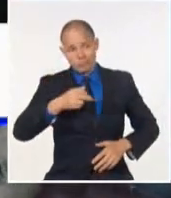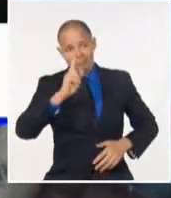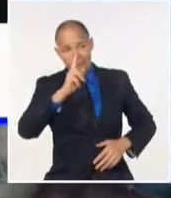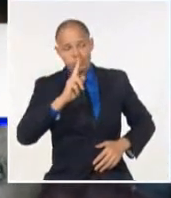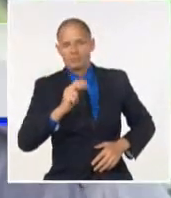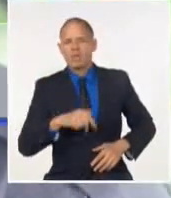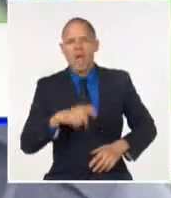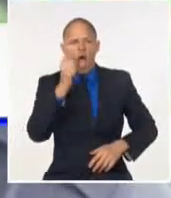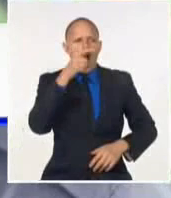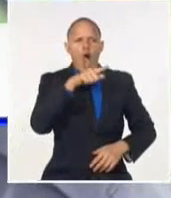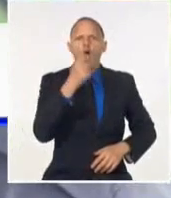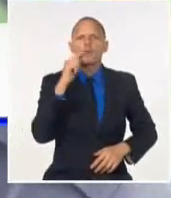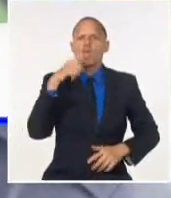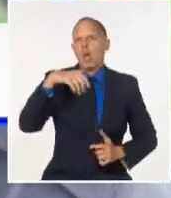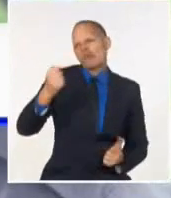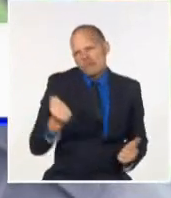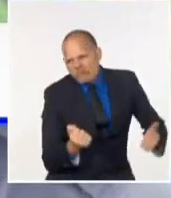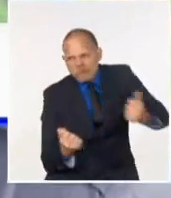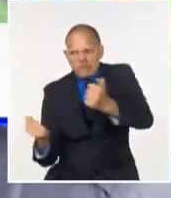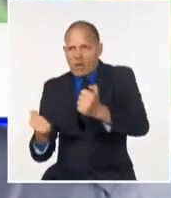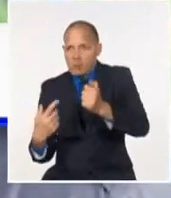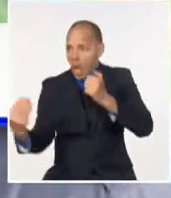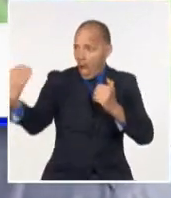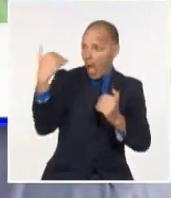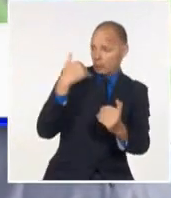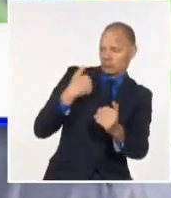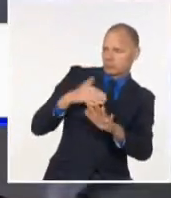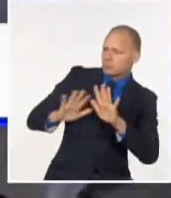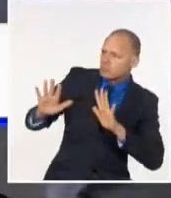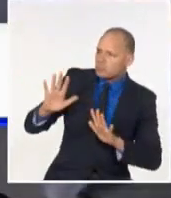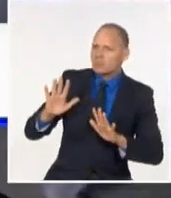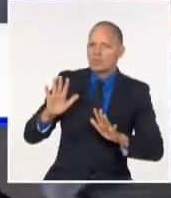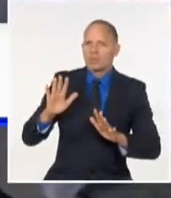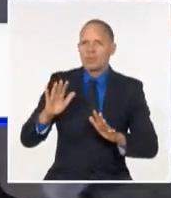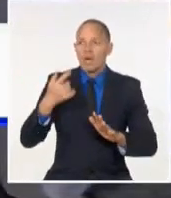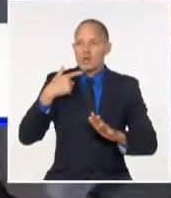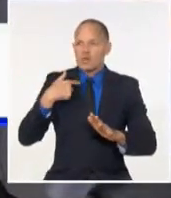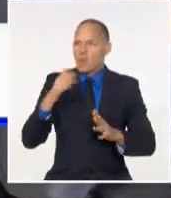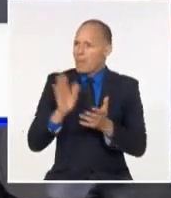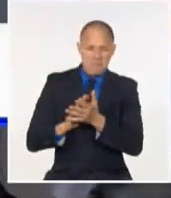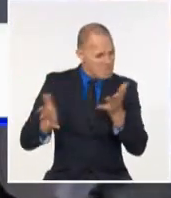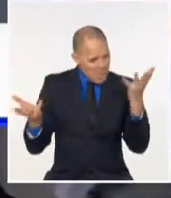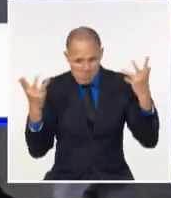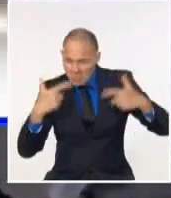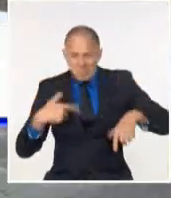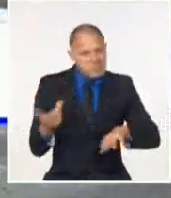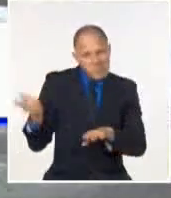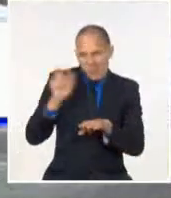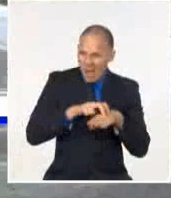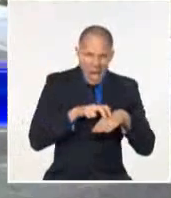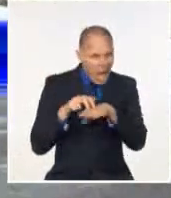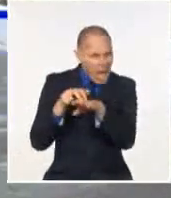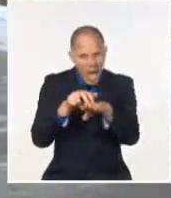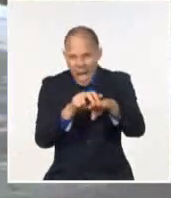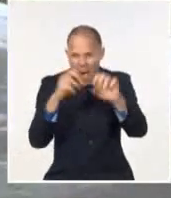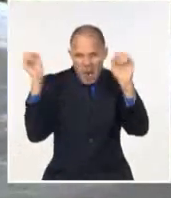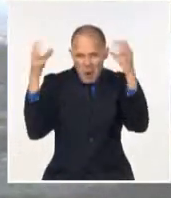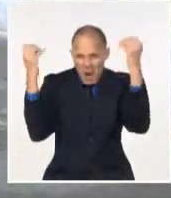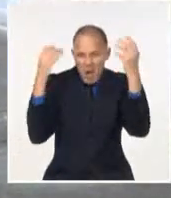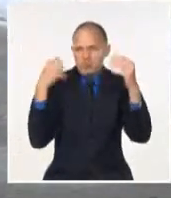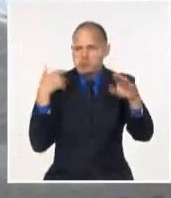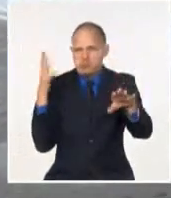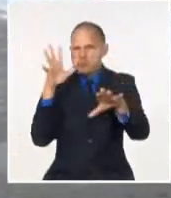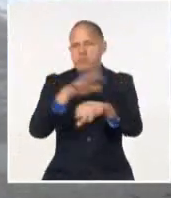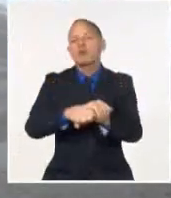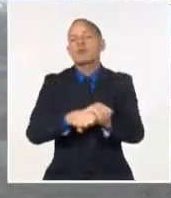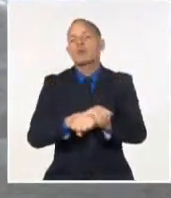a la precipitada, dándole captura aproximadamente 10, 12 kilómetros del lugar donde nos encontramos. Para conocer más